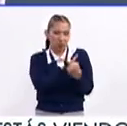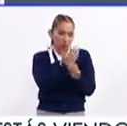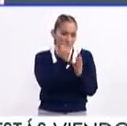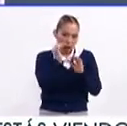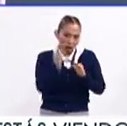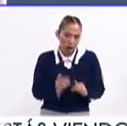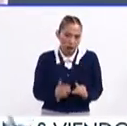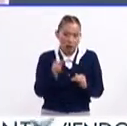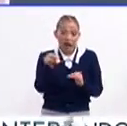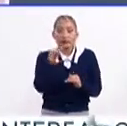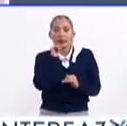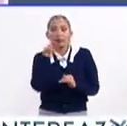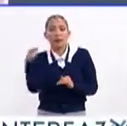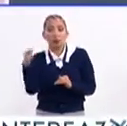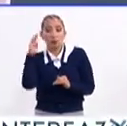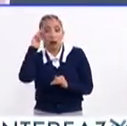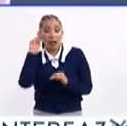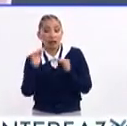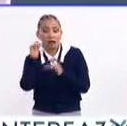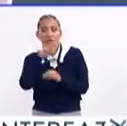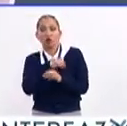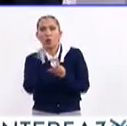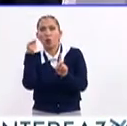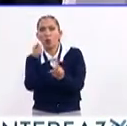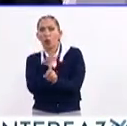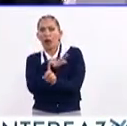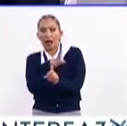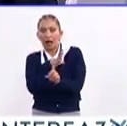en su nivel de maestría solo tienen